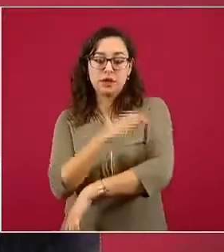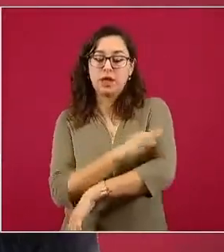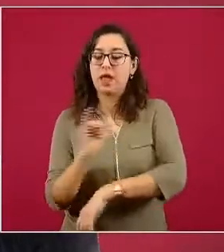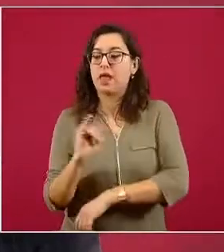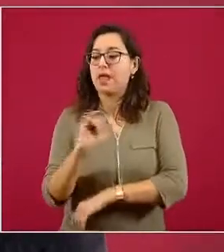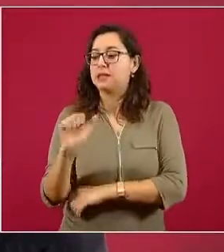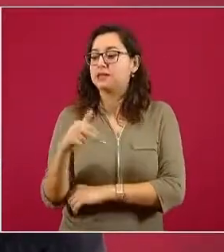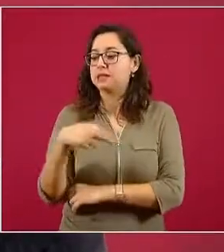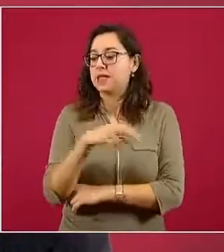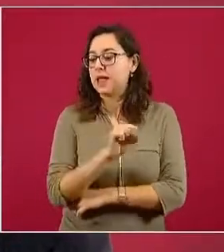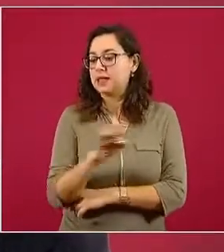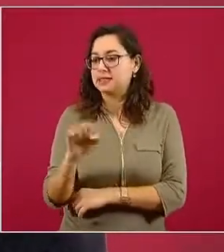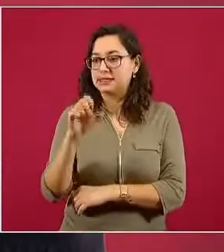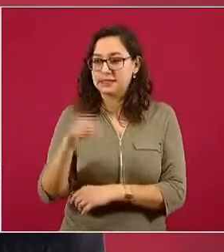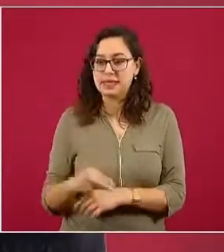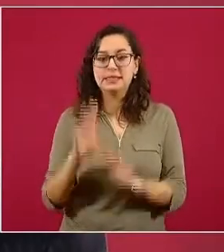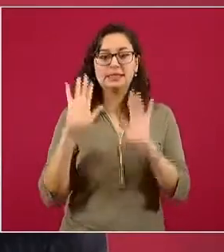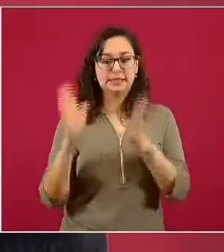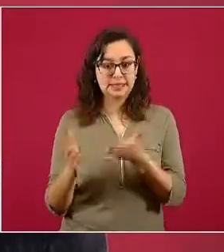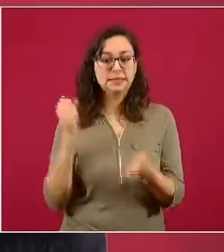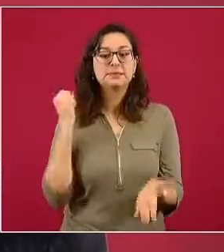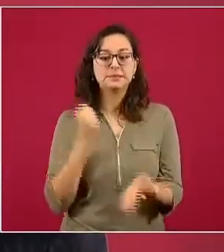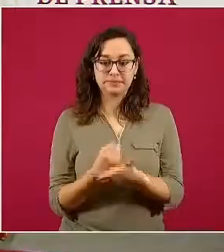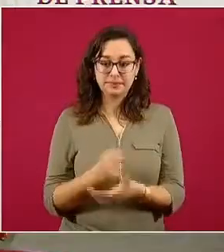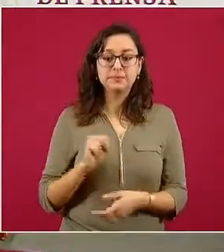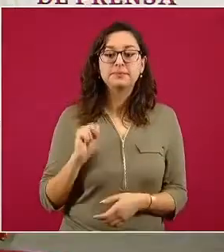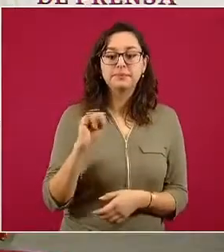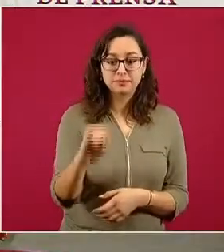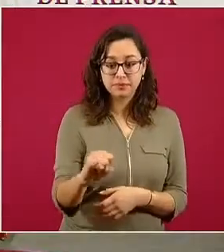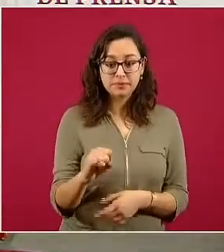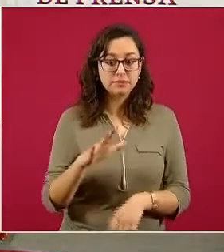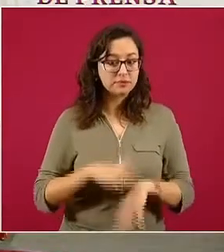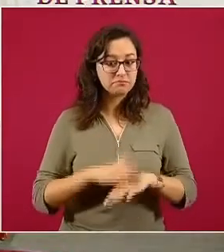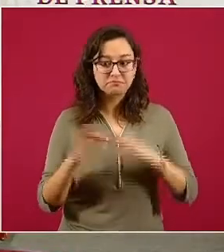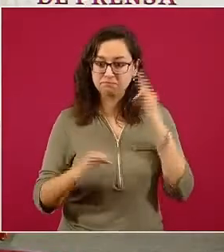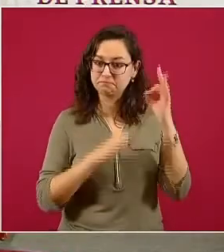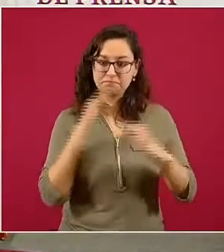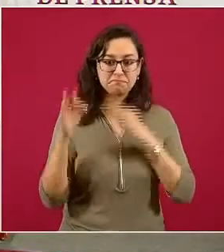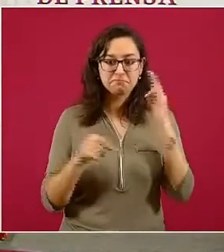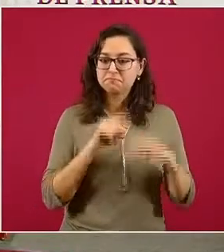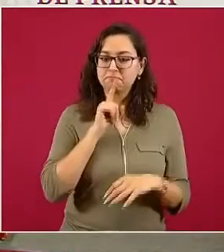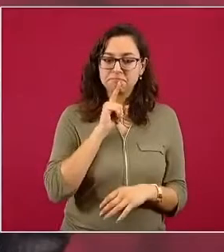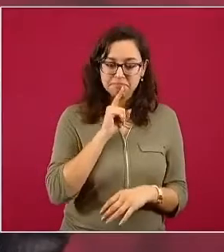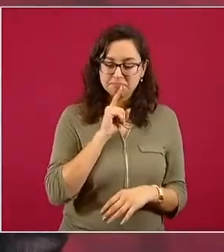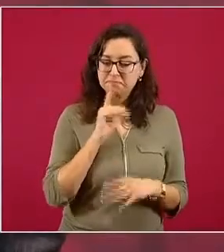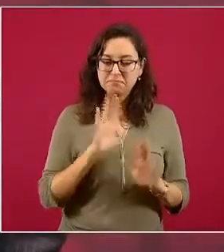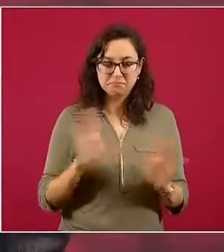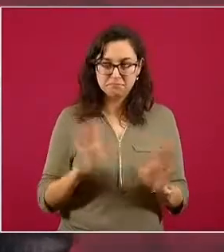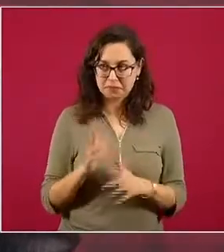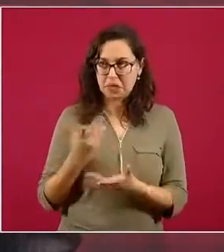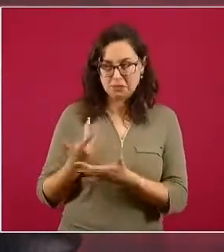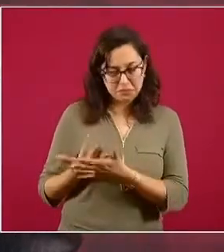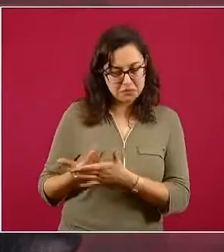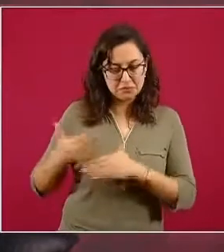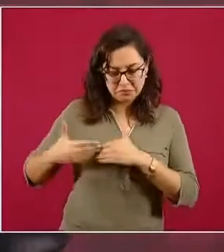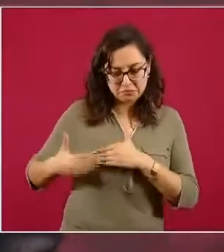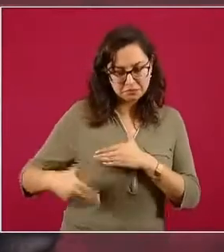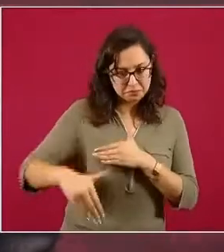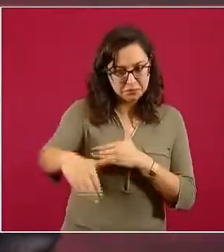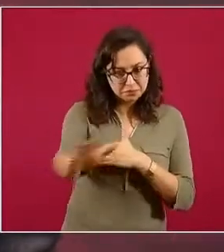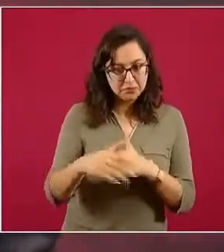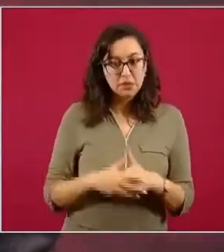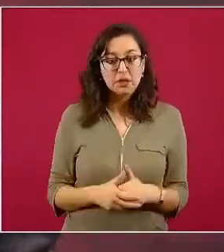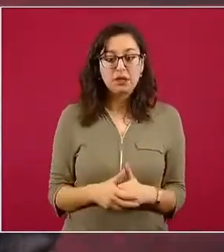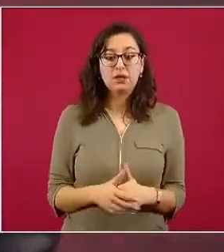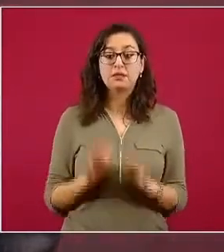autorizado su ensayo clínico, ya está en curso su ensayo clínico, no hay más noticia por el momento. Quedamos ya incluidos en la lista